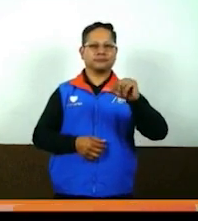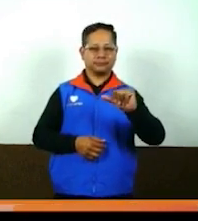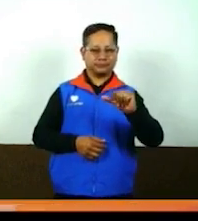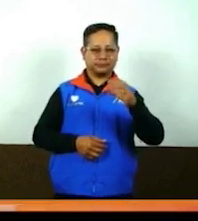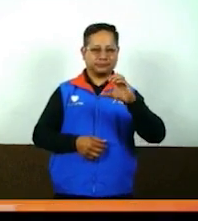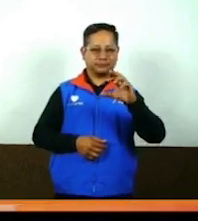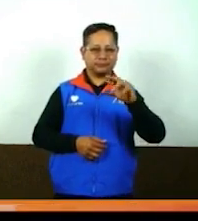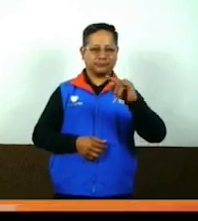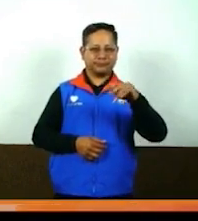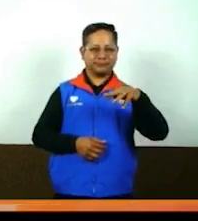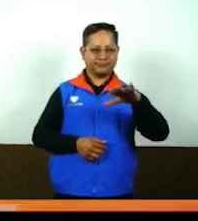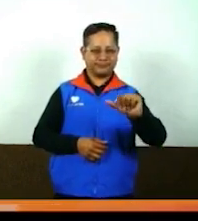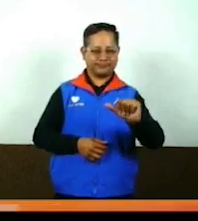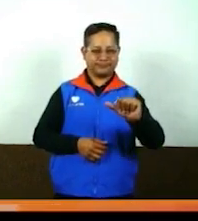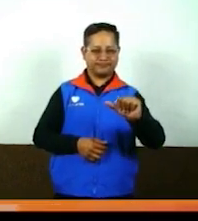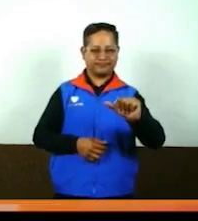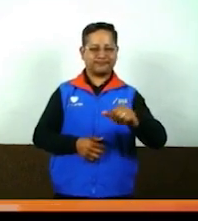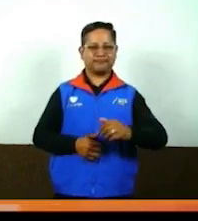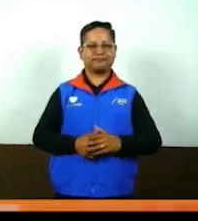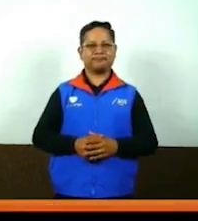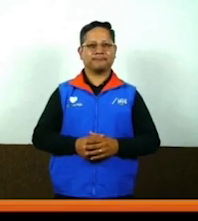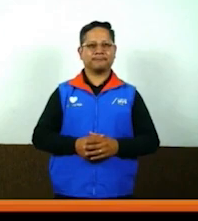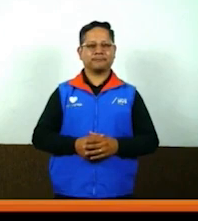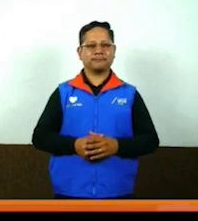Grecia Cristina Córdoba López.